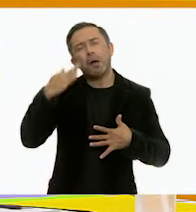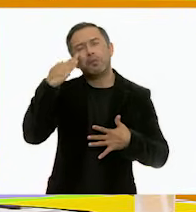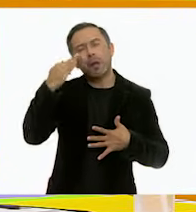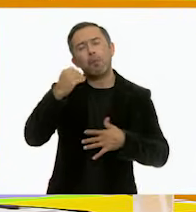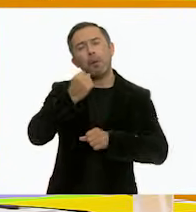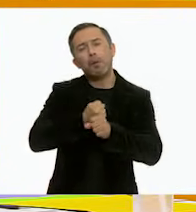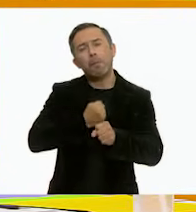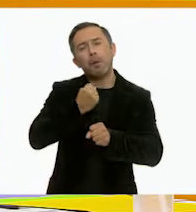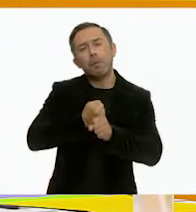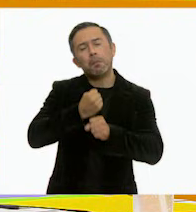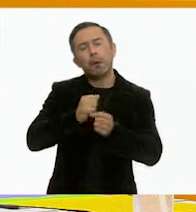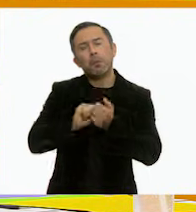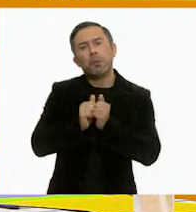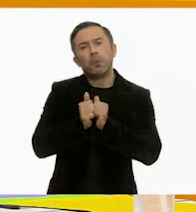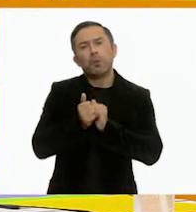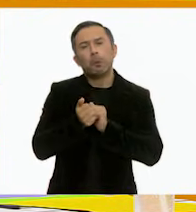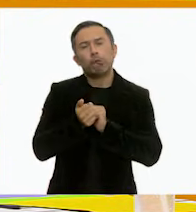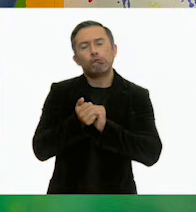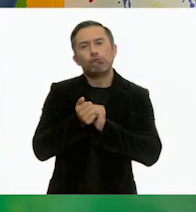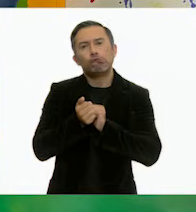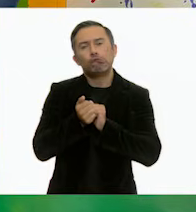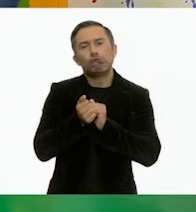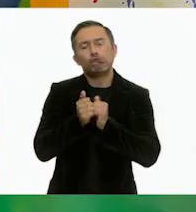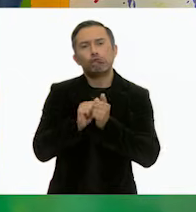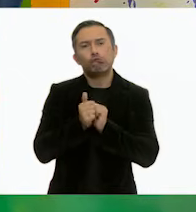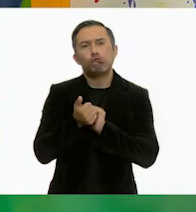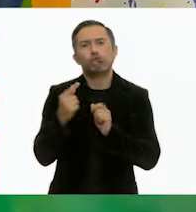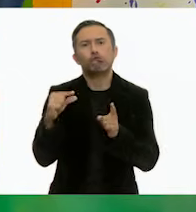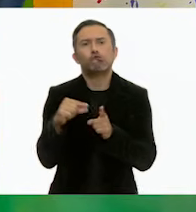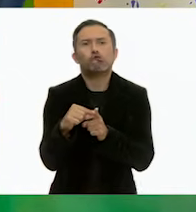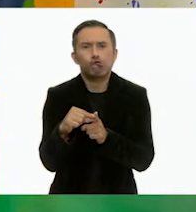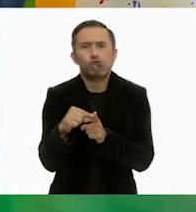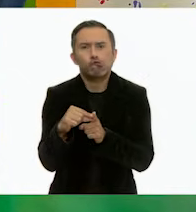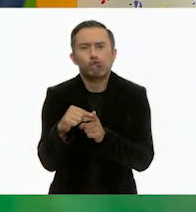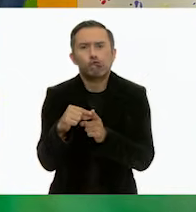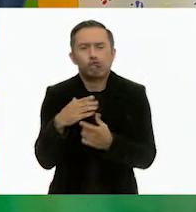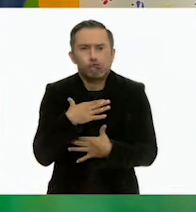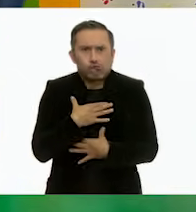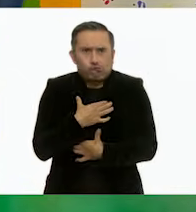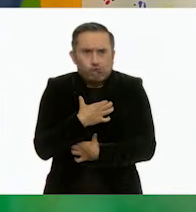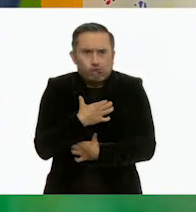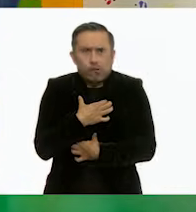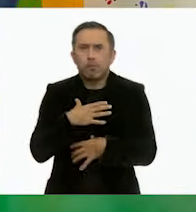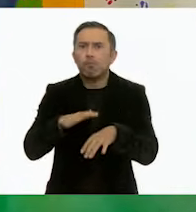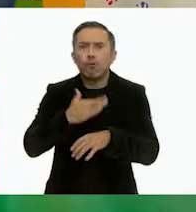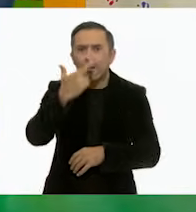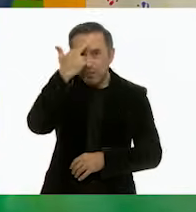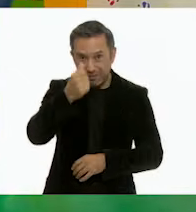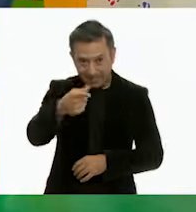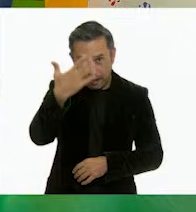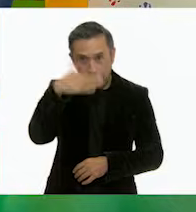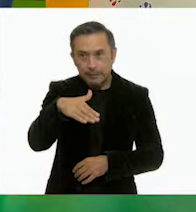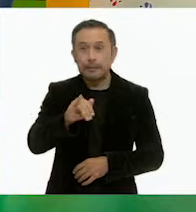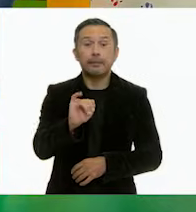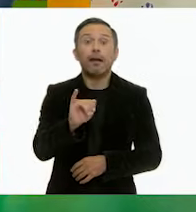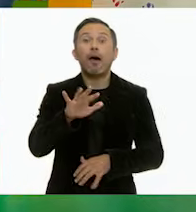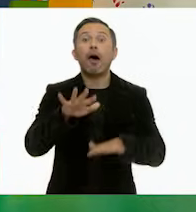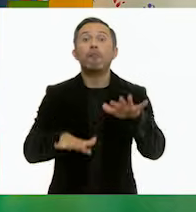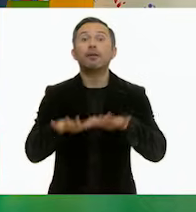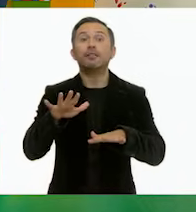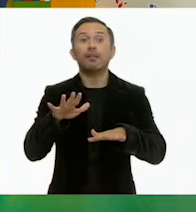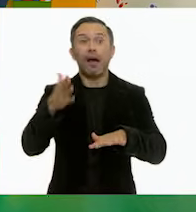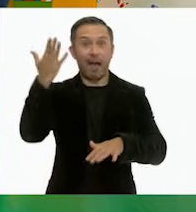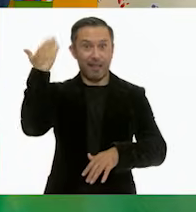igual? Seguramente ustedes también se han hecho esta pregunta. ¿Qué es lo que pasa que a veces nuestro suéter nos quedaba por